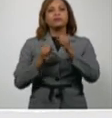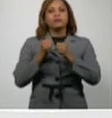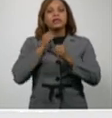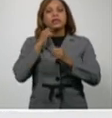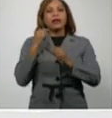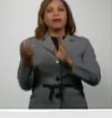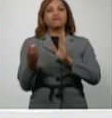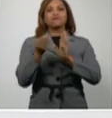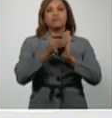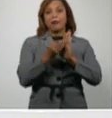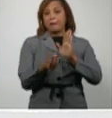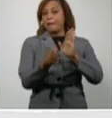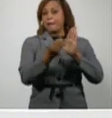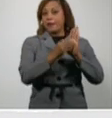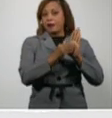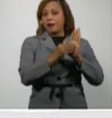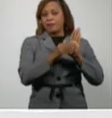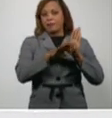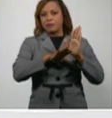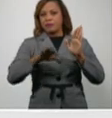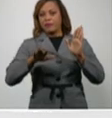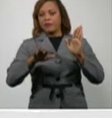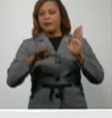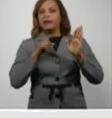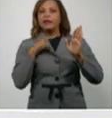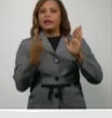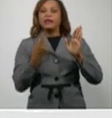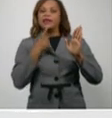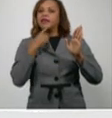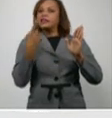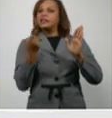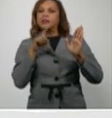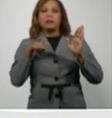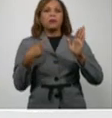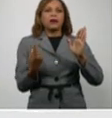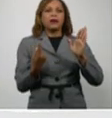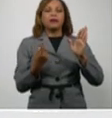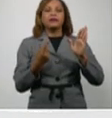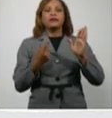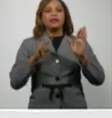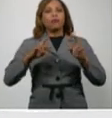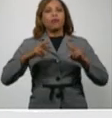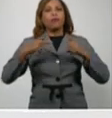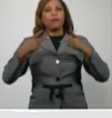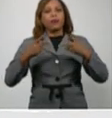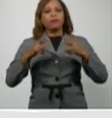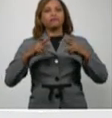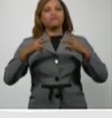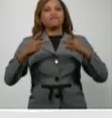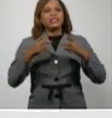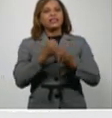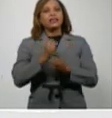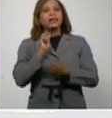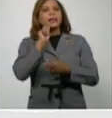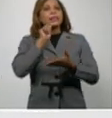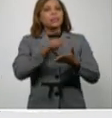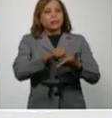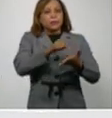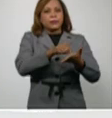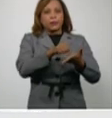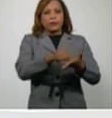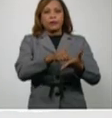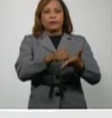aplicando y que lo que instamos y casi exigimos, vamos a decirlo de alguna